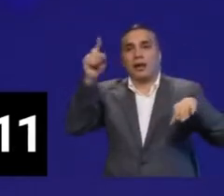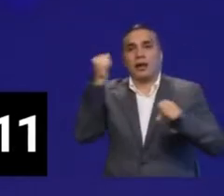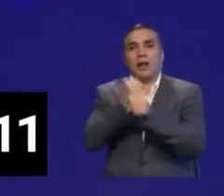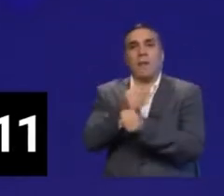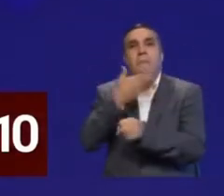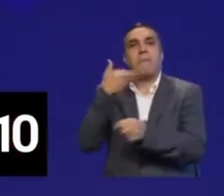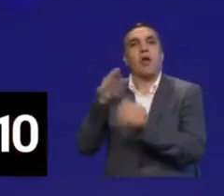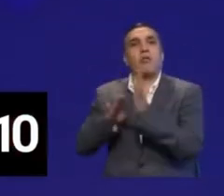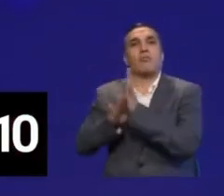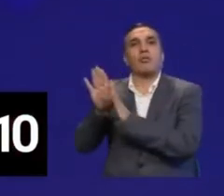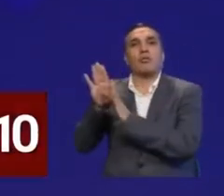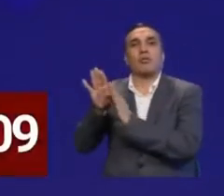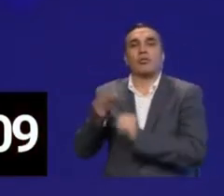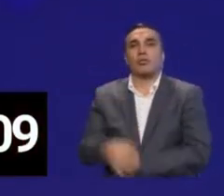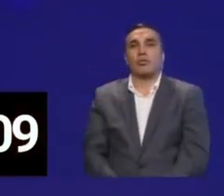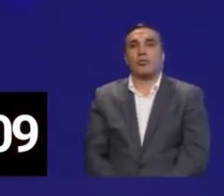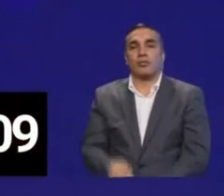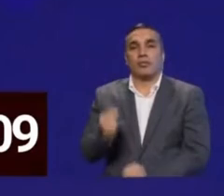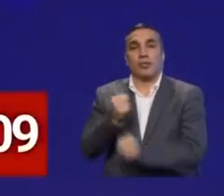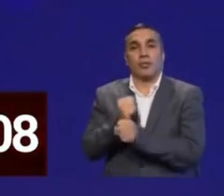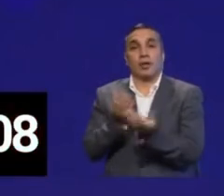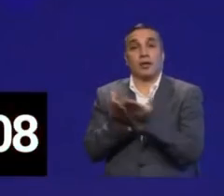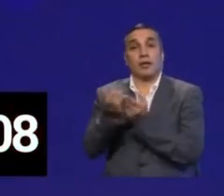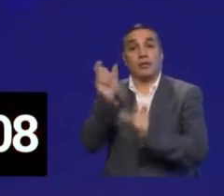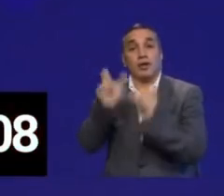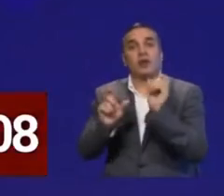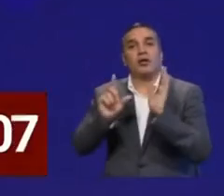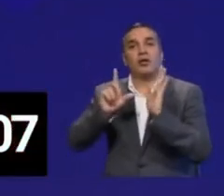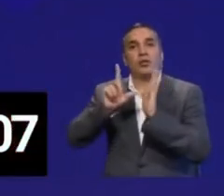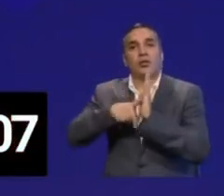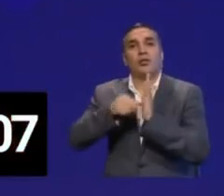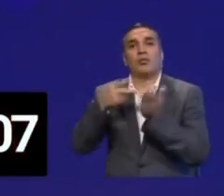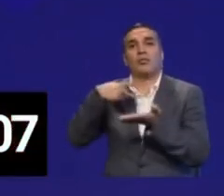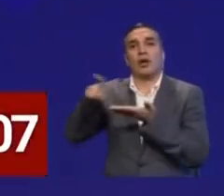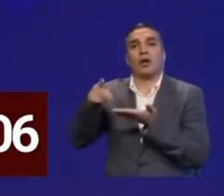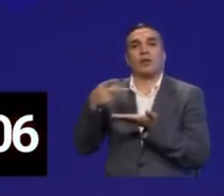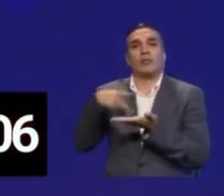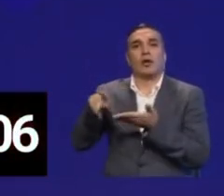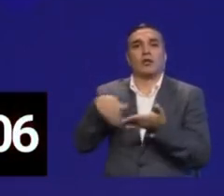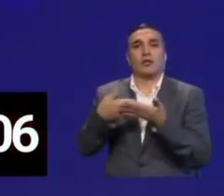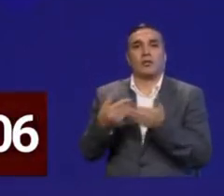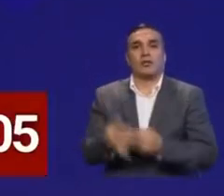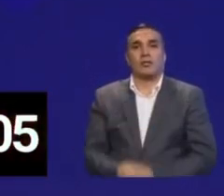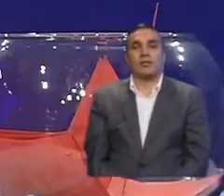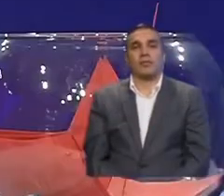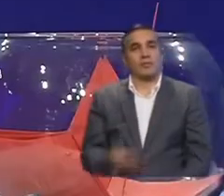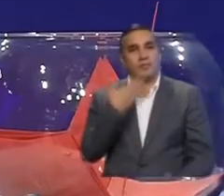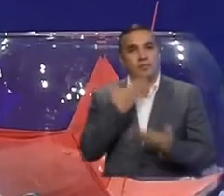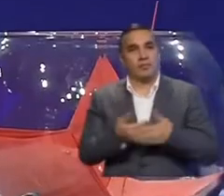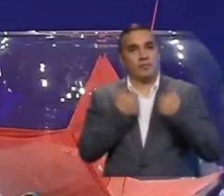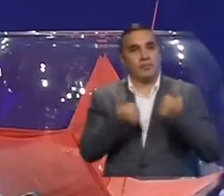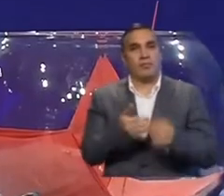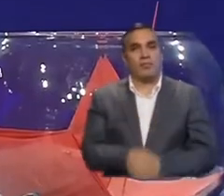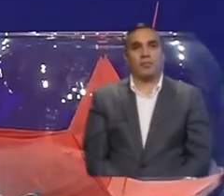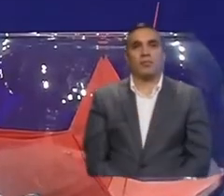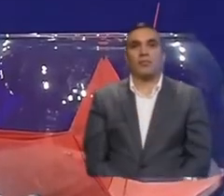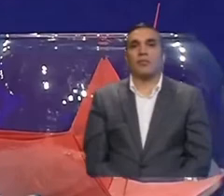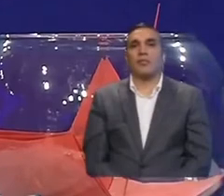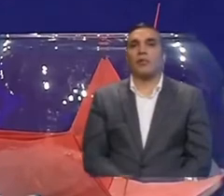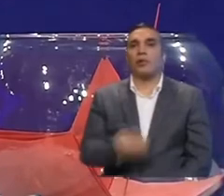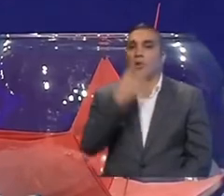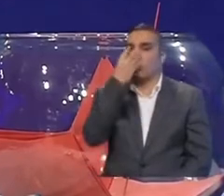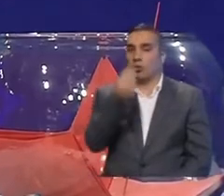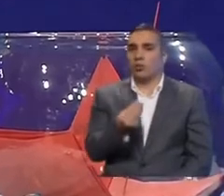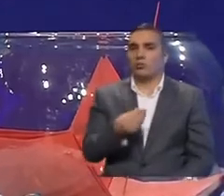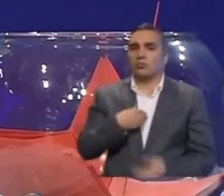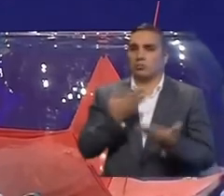servicio primero privilegie el servicio a las personas y después el cobro de los mismos. Gracias, candidato Freile. Candidato Gutiérrez,